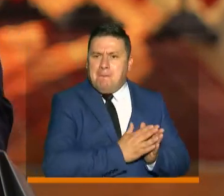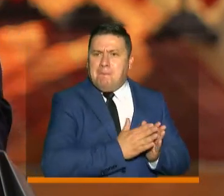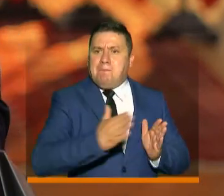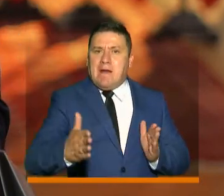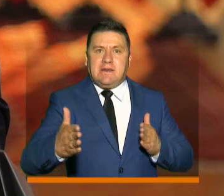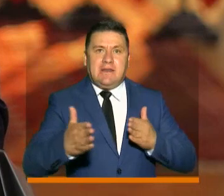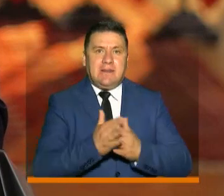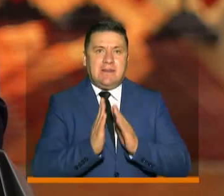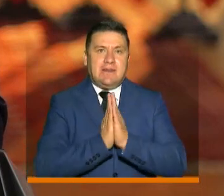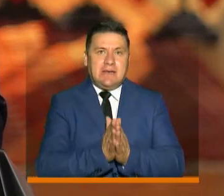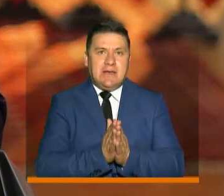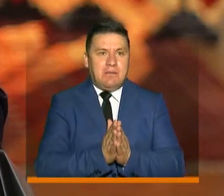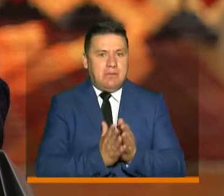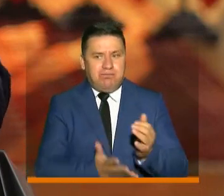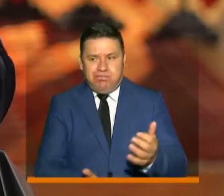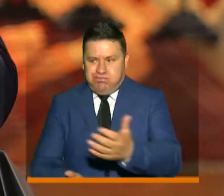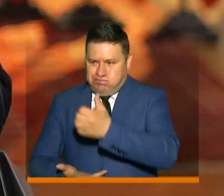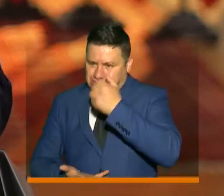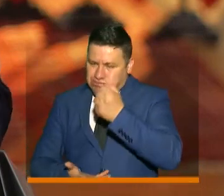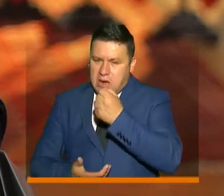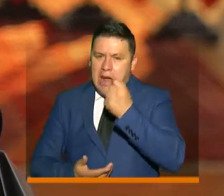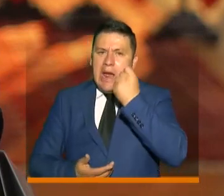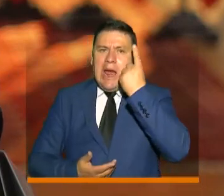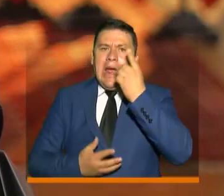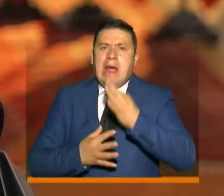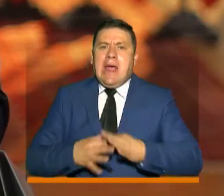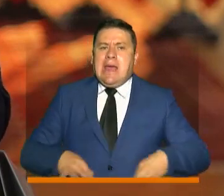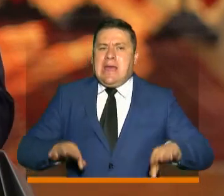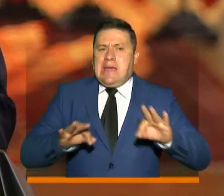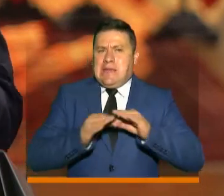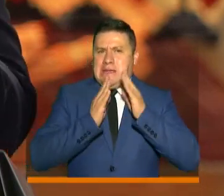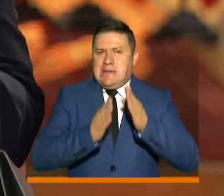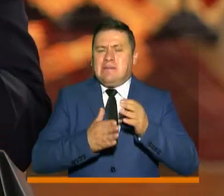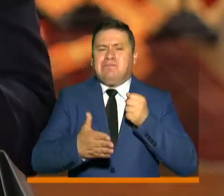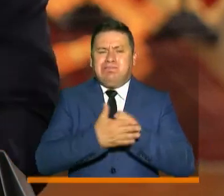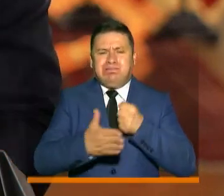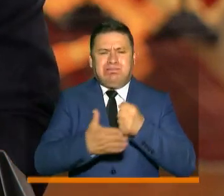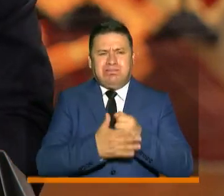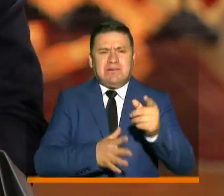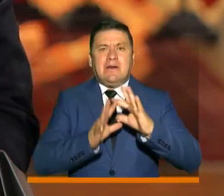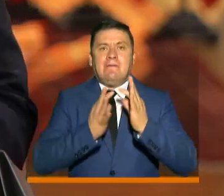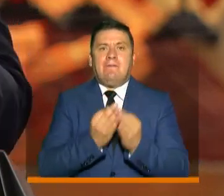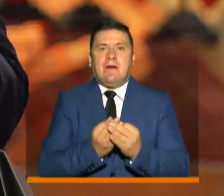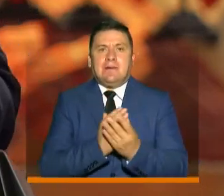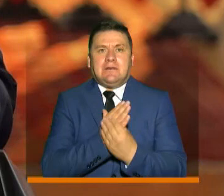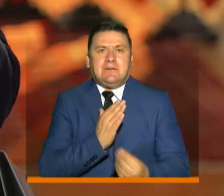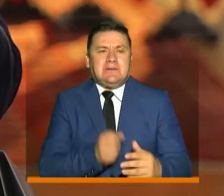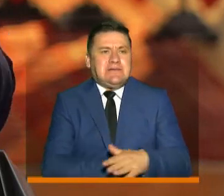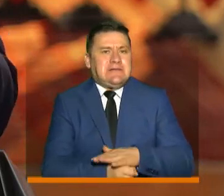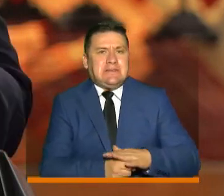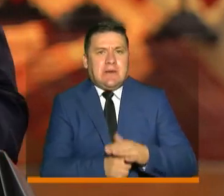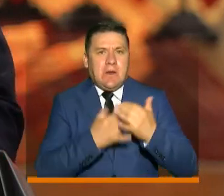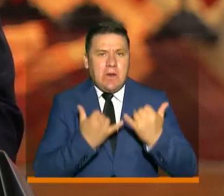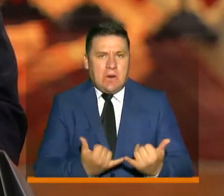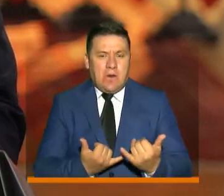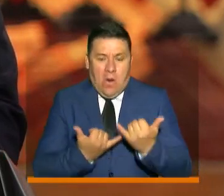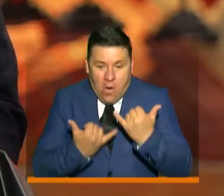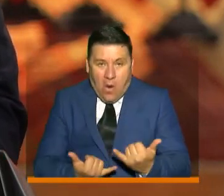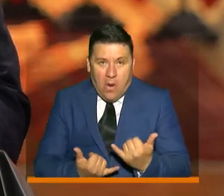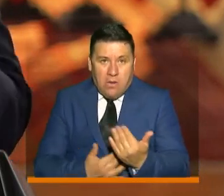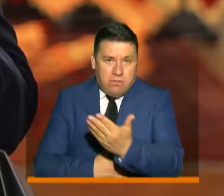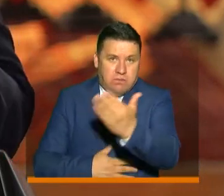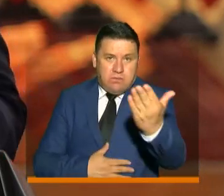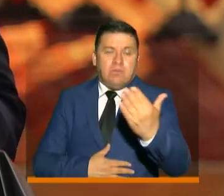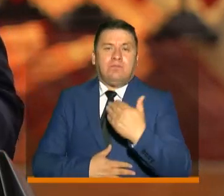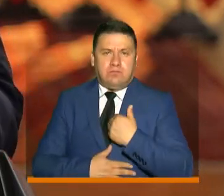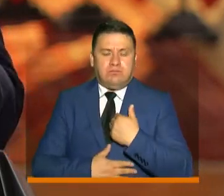diciembre de este año pero entendiendo los retos de tantas familias hoy ante ustedes